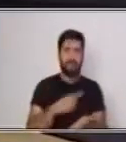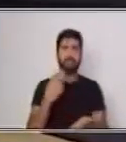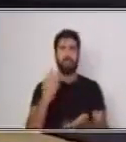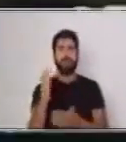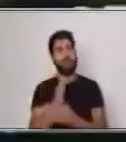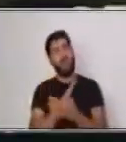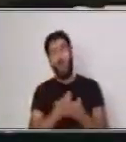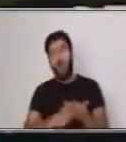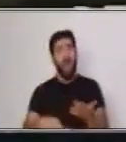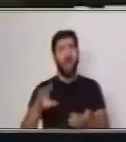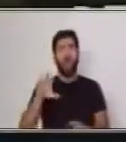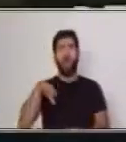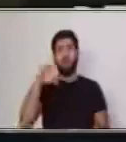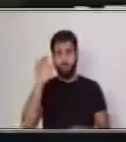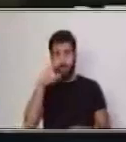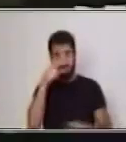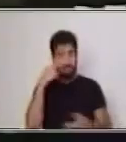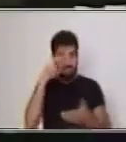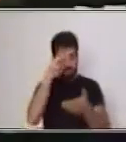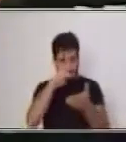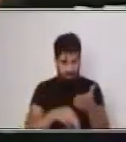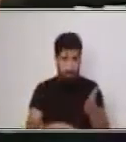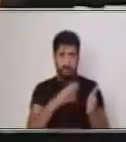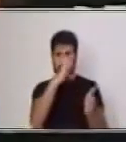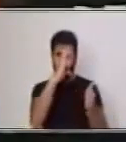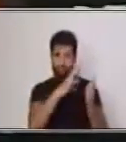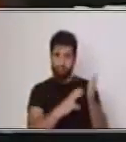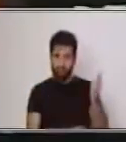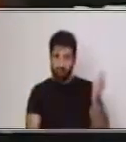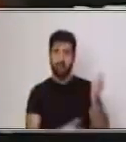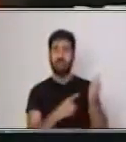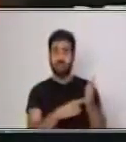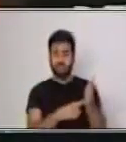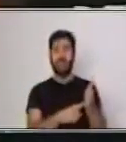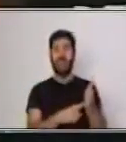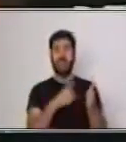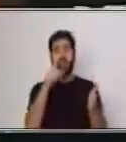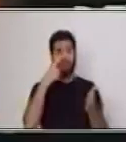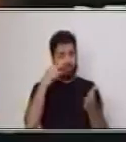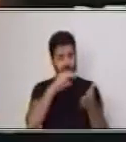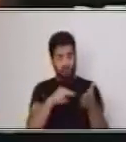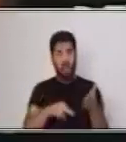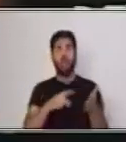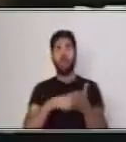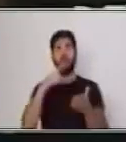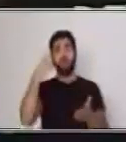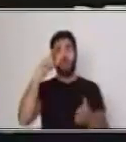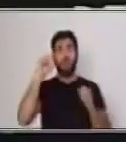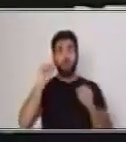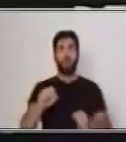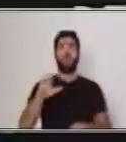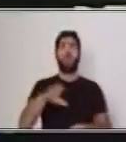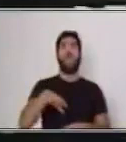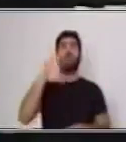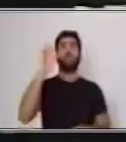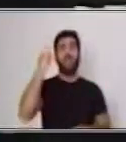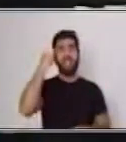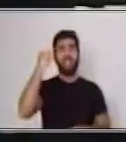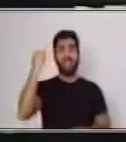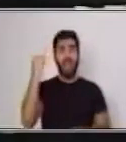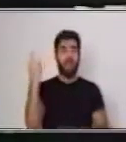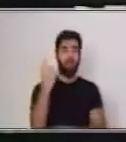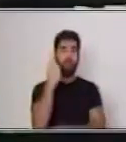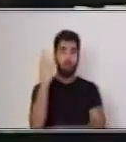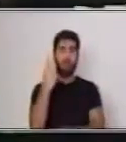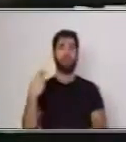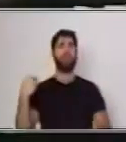tipos de textos, debemos observarlos y ubicar su idea principal. Nuestro reto para el día